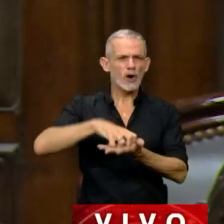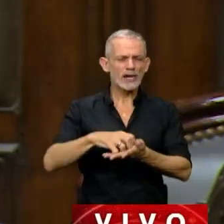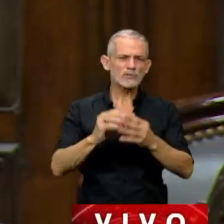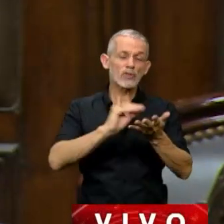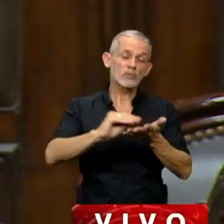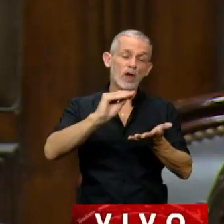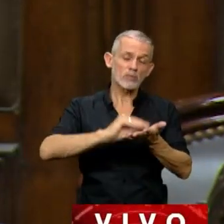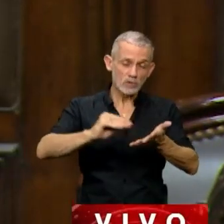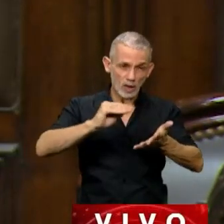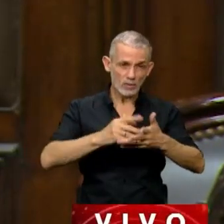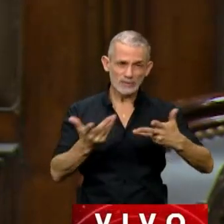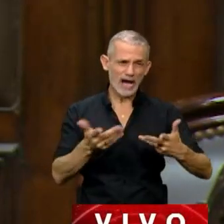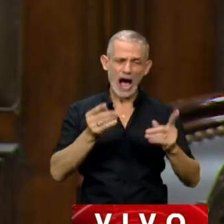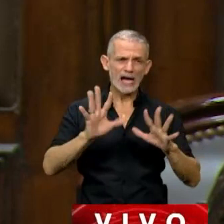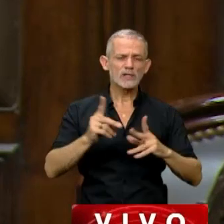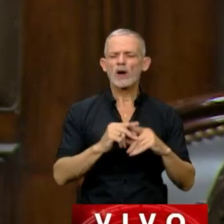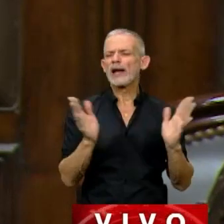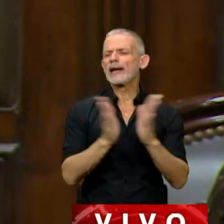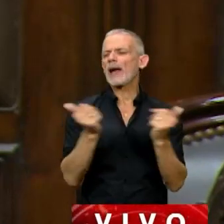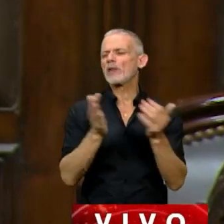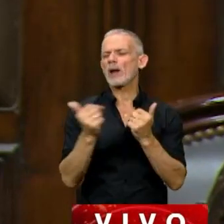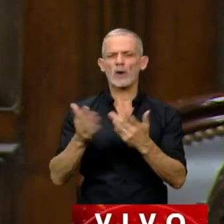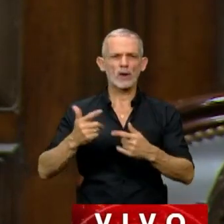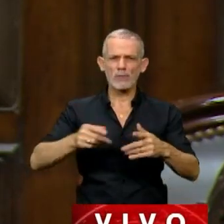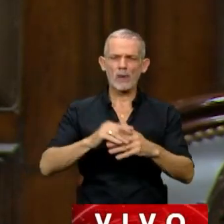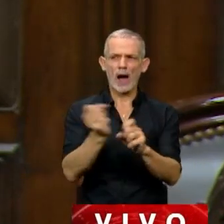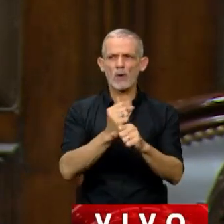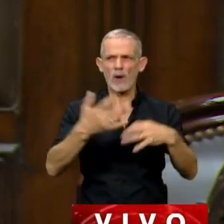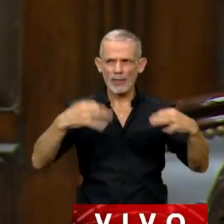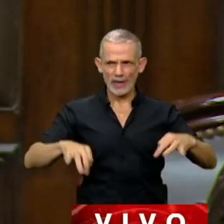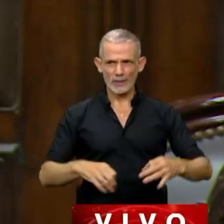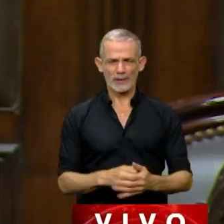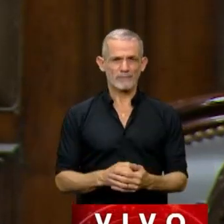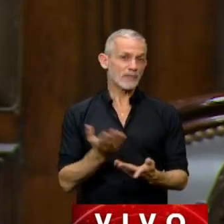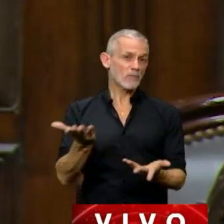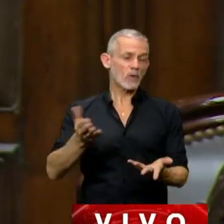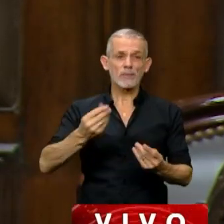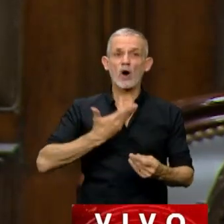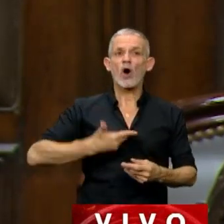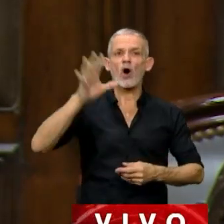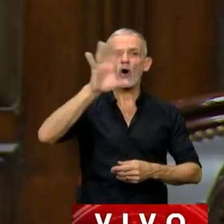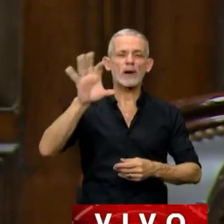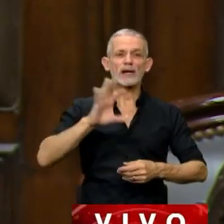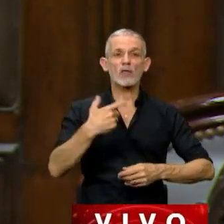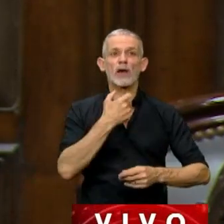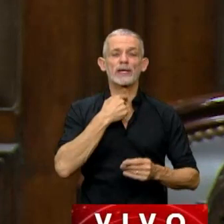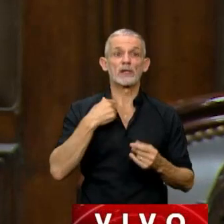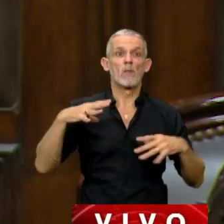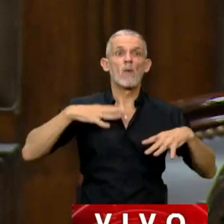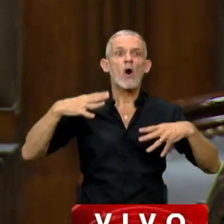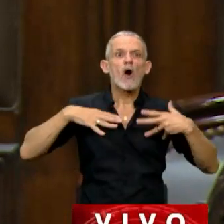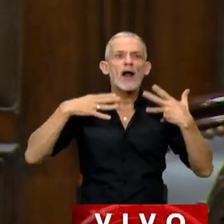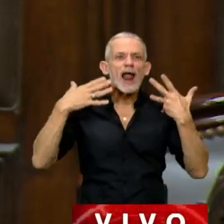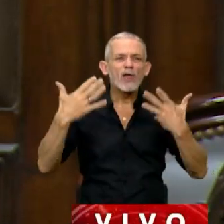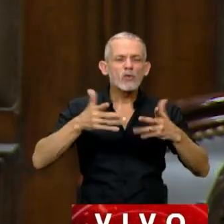cosas que venimos tratando, el tratamiento exprés? Y la respuesta es que los gobernadores se quieren blindar ante